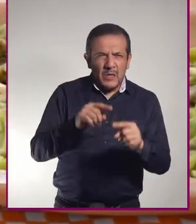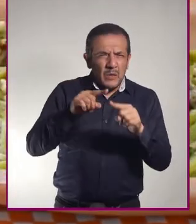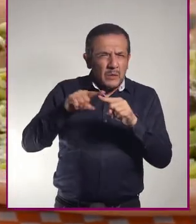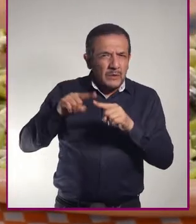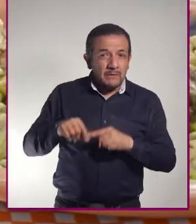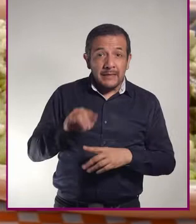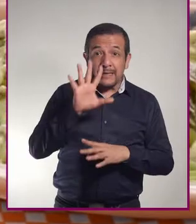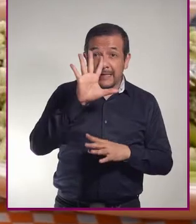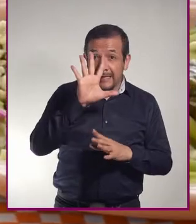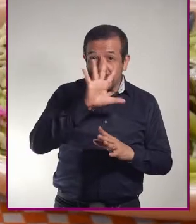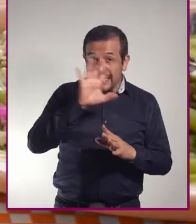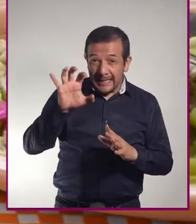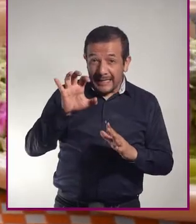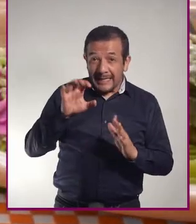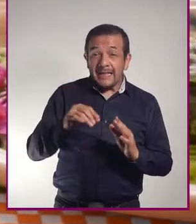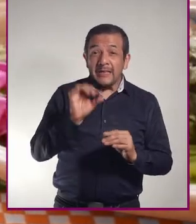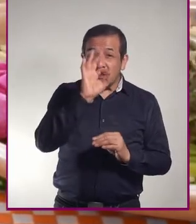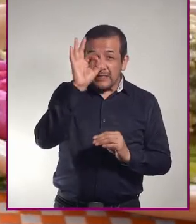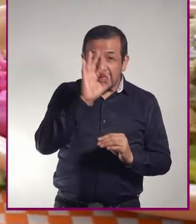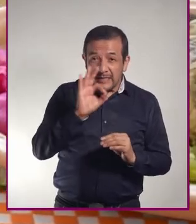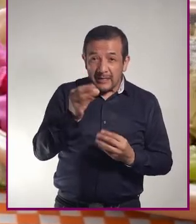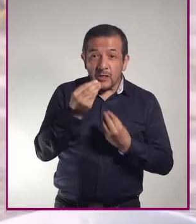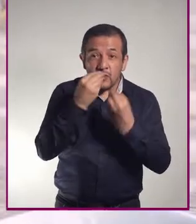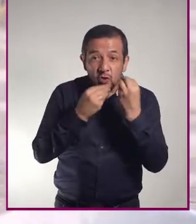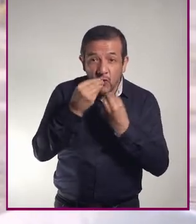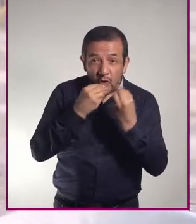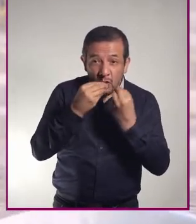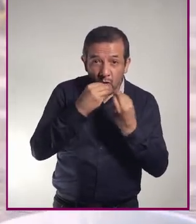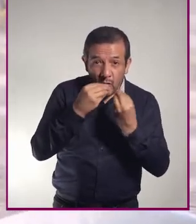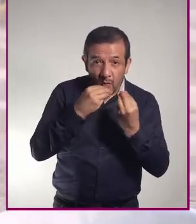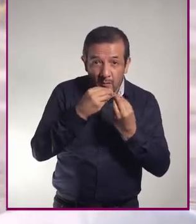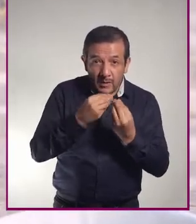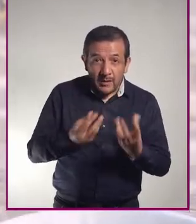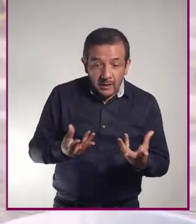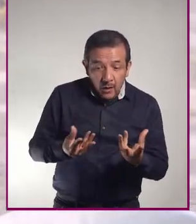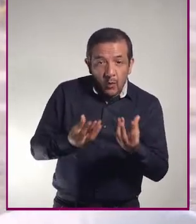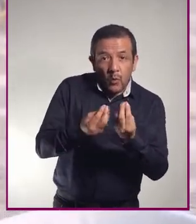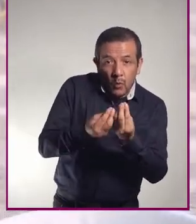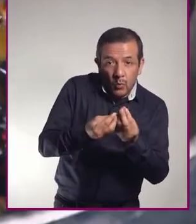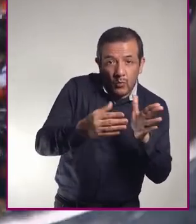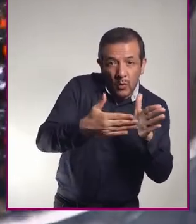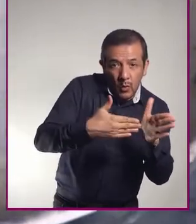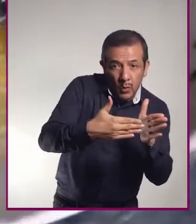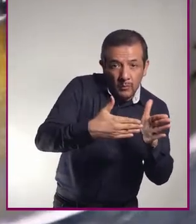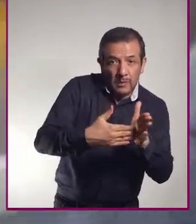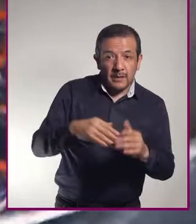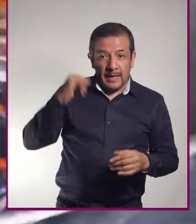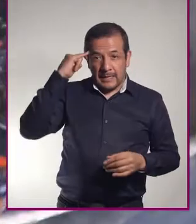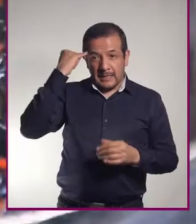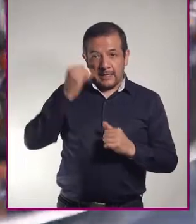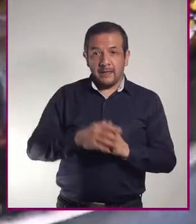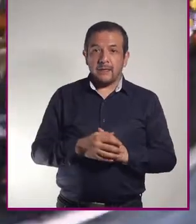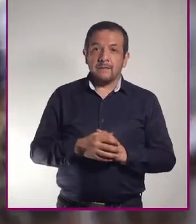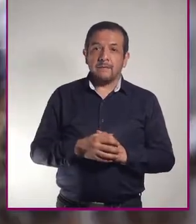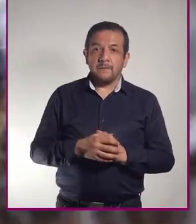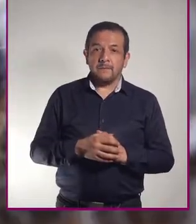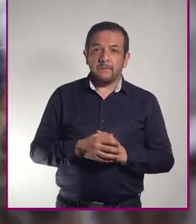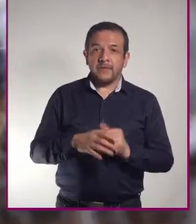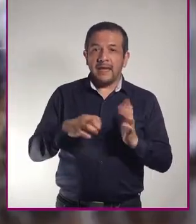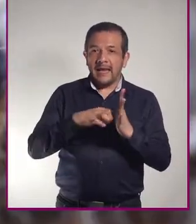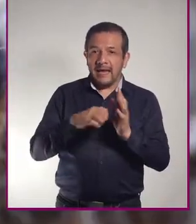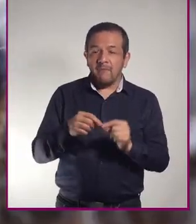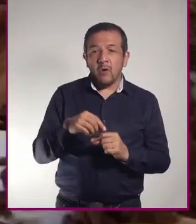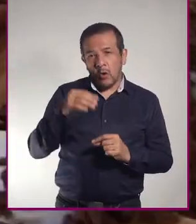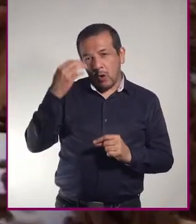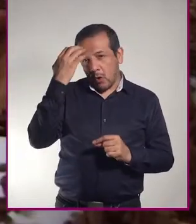de 500 especies de insectos comestibles incorporados a las cocinas tradicionales indígenas. Algunos de